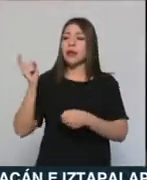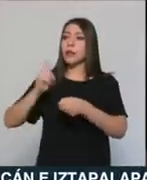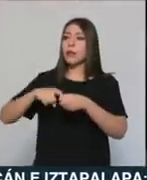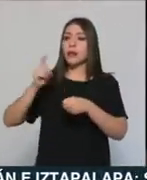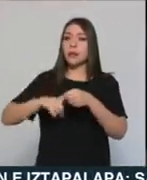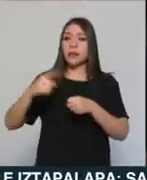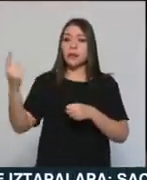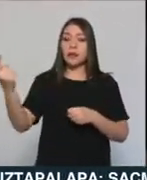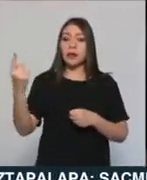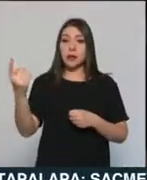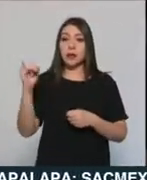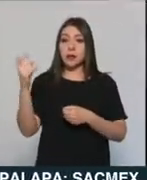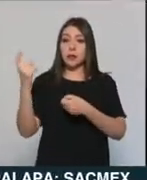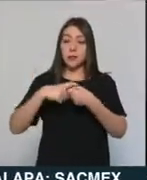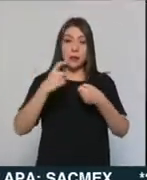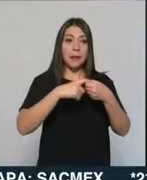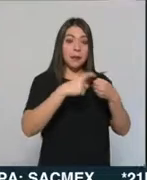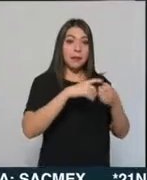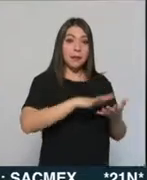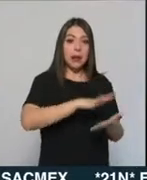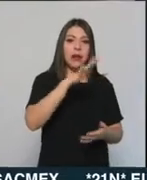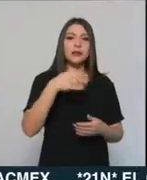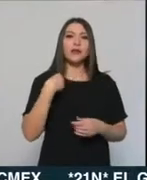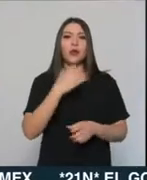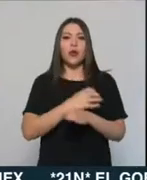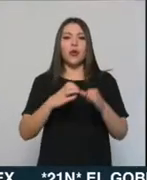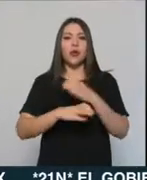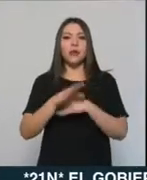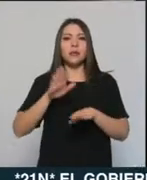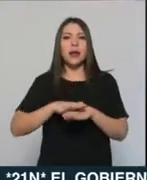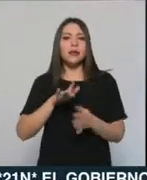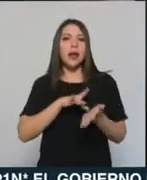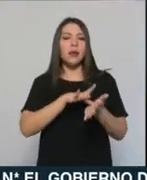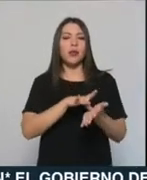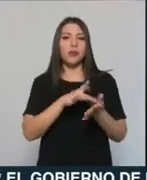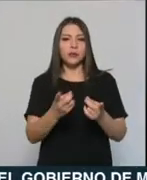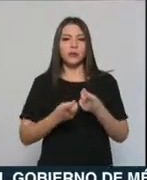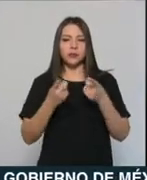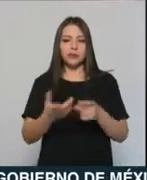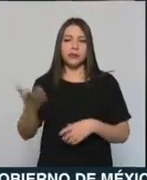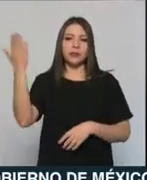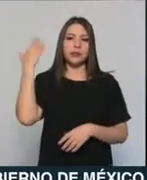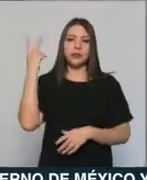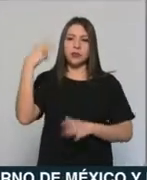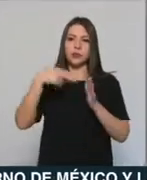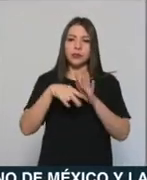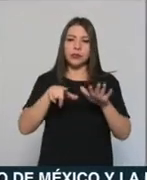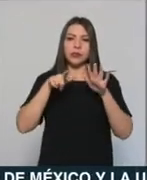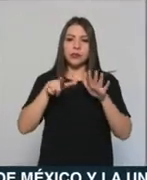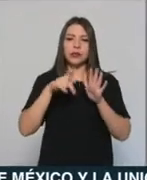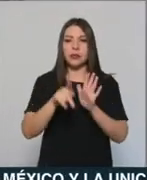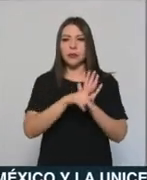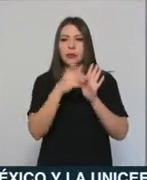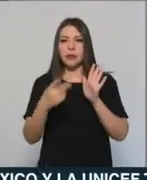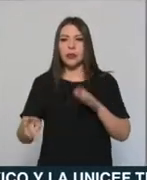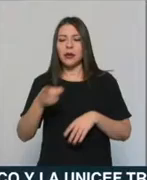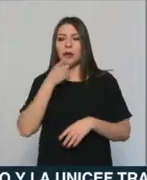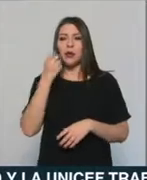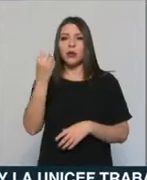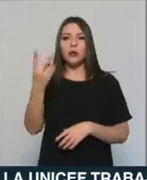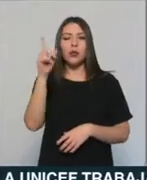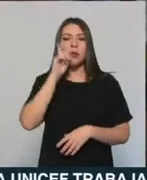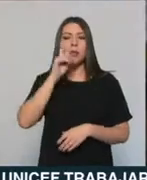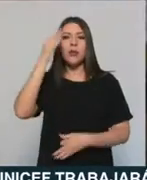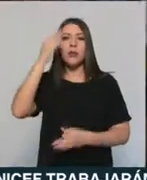y obtener privilegios. En 2017, el New York Times hace público el testimonio de 2 mujeres que consiguieron escapar de